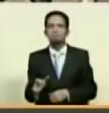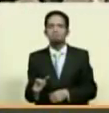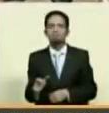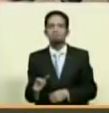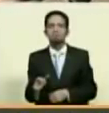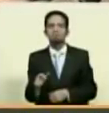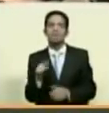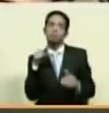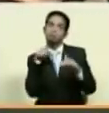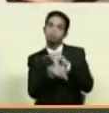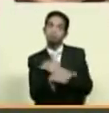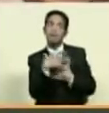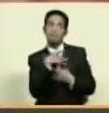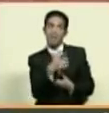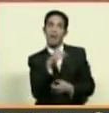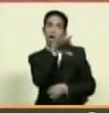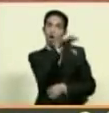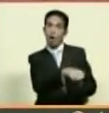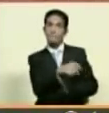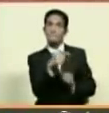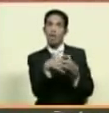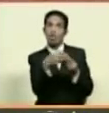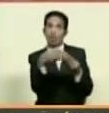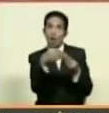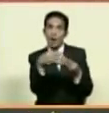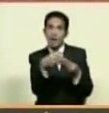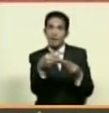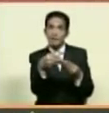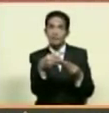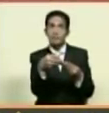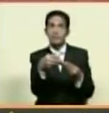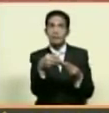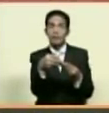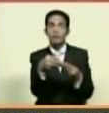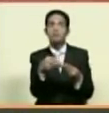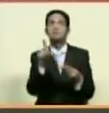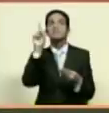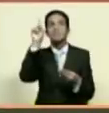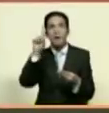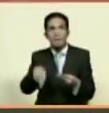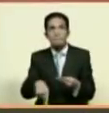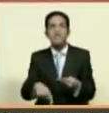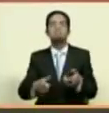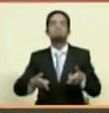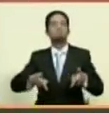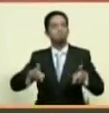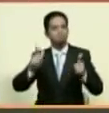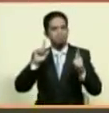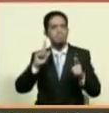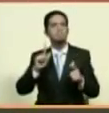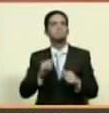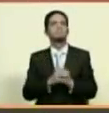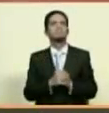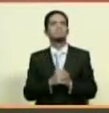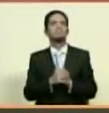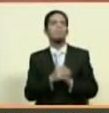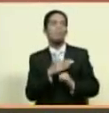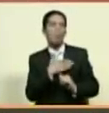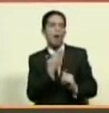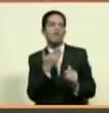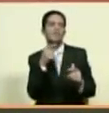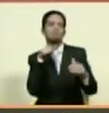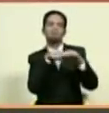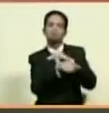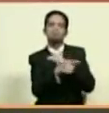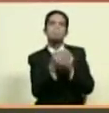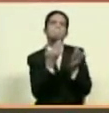interesada en hacerse de divisas, oigan bien, también pueden colocar su demanda